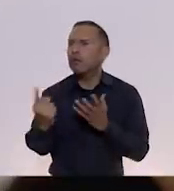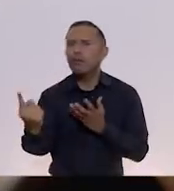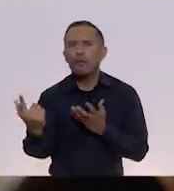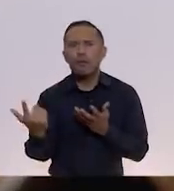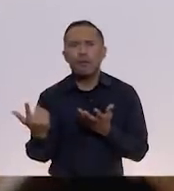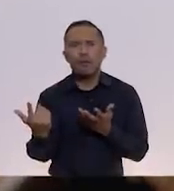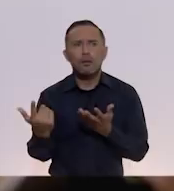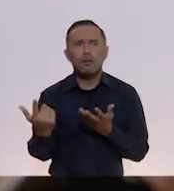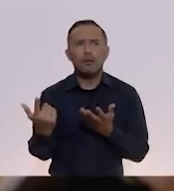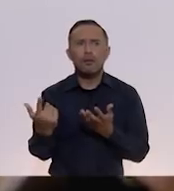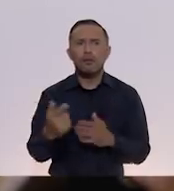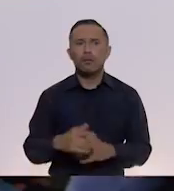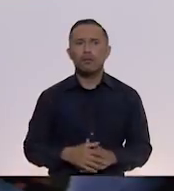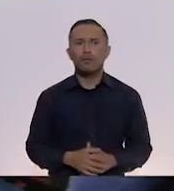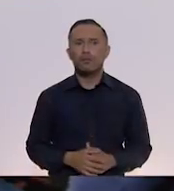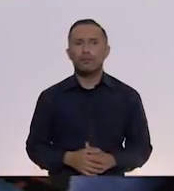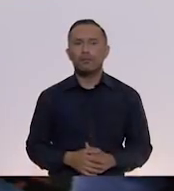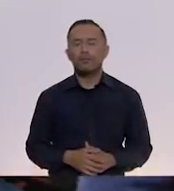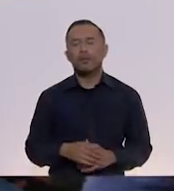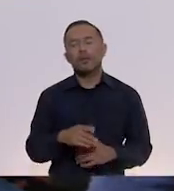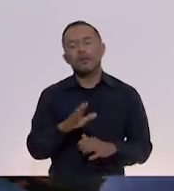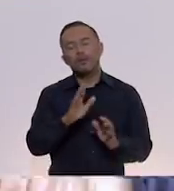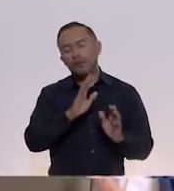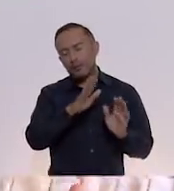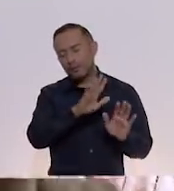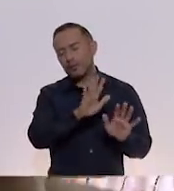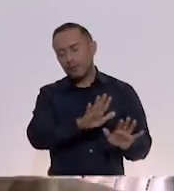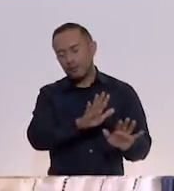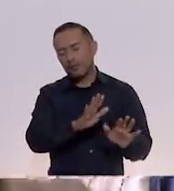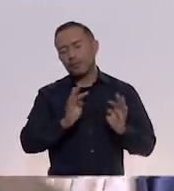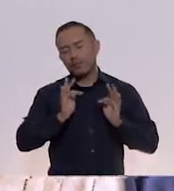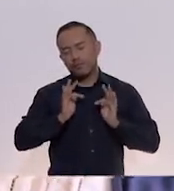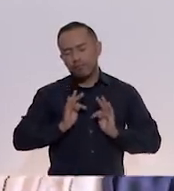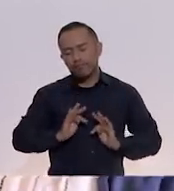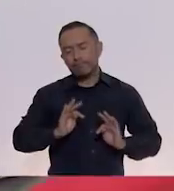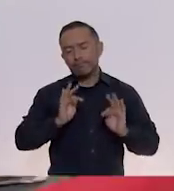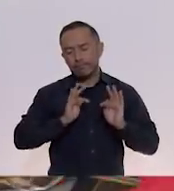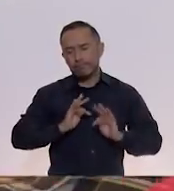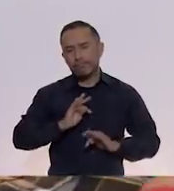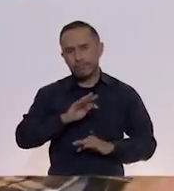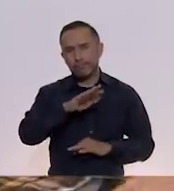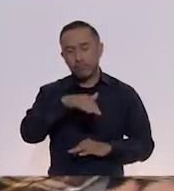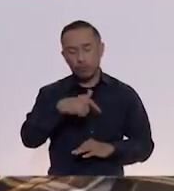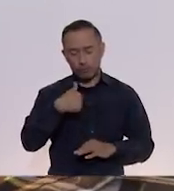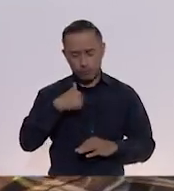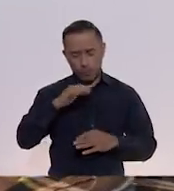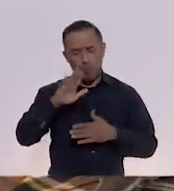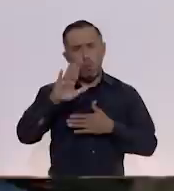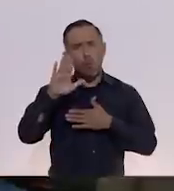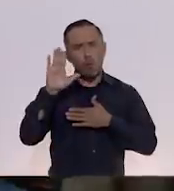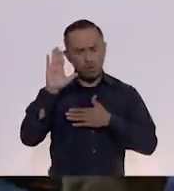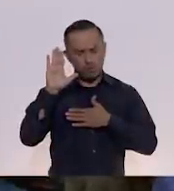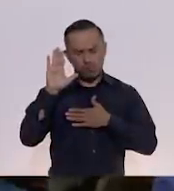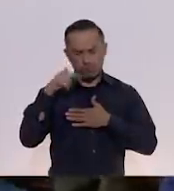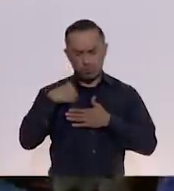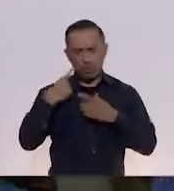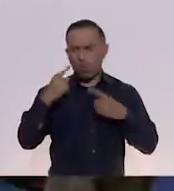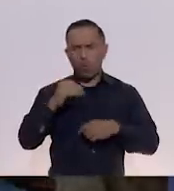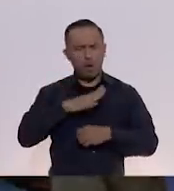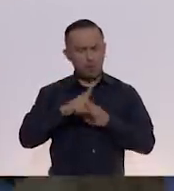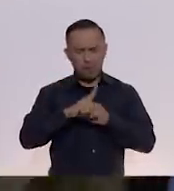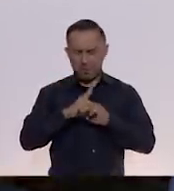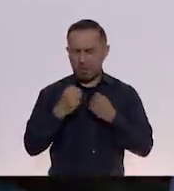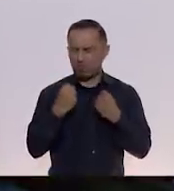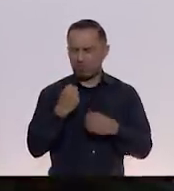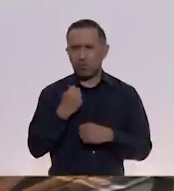¡Papá! Ya, amiguita, tranquilízate. Mira, ven. Yo te prometo que voy a estar bien. Pero ahorita estoy ocupado,